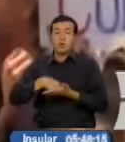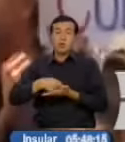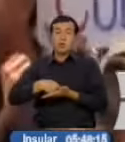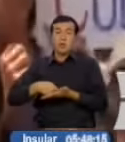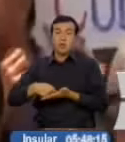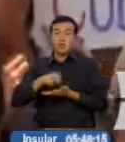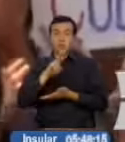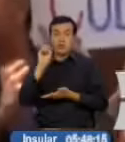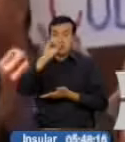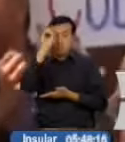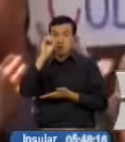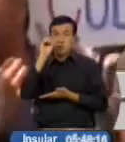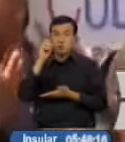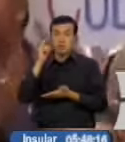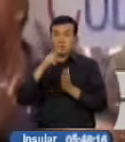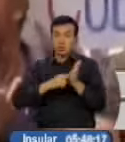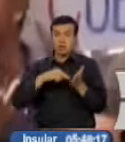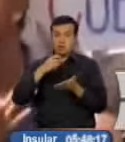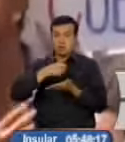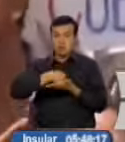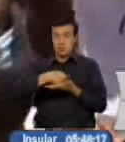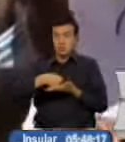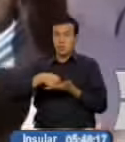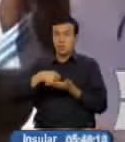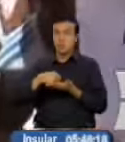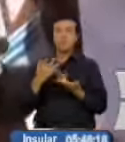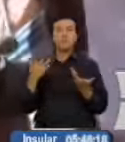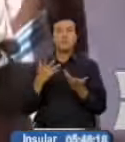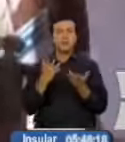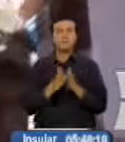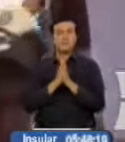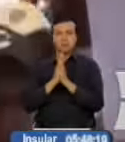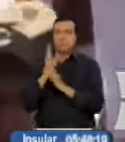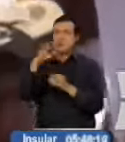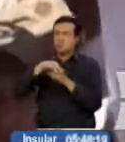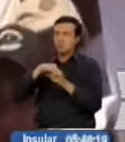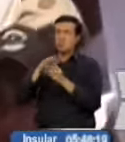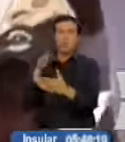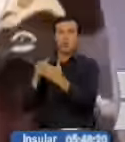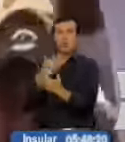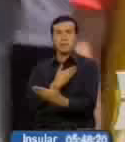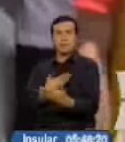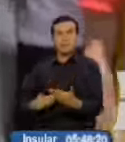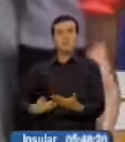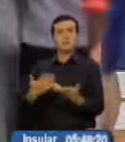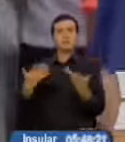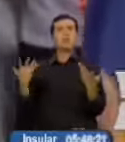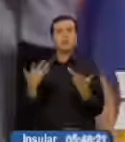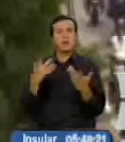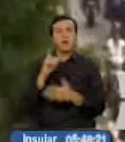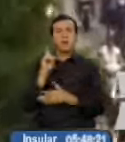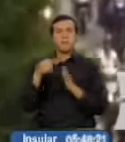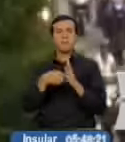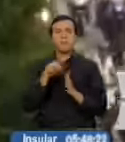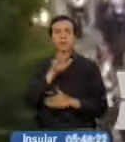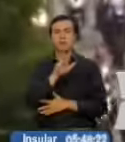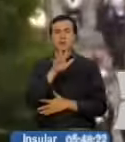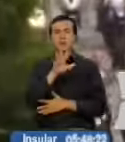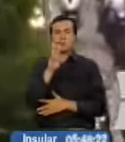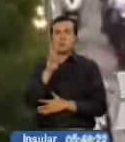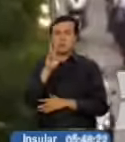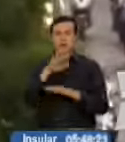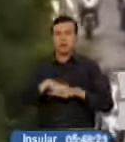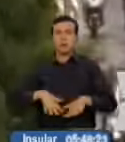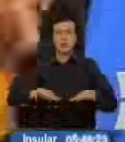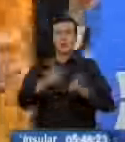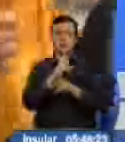del 20% del padrón para lograr convocar un referendo revocatorio del mandato presidencial. El ejercicio se desarrolló en 1.356 centros dispuestos